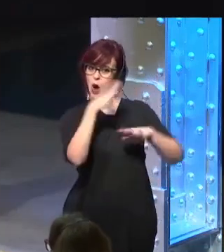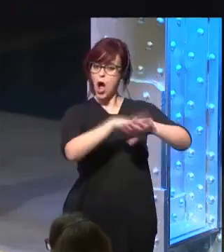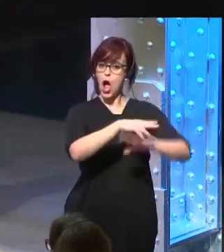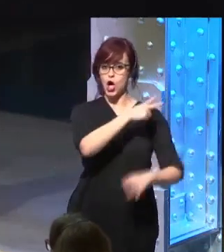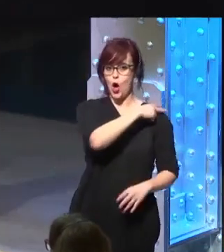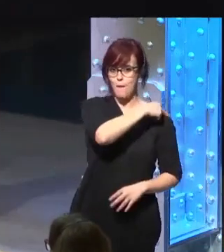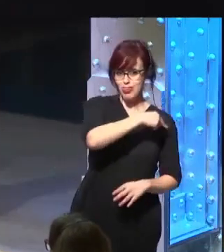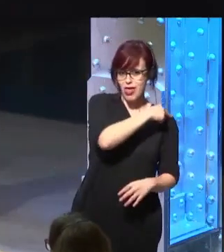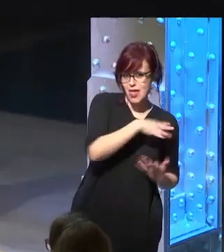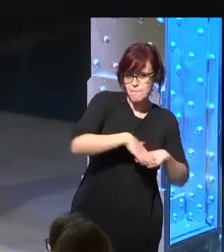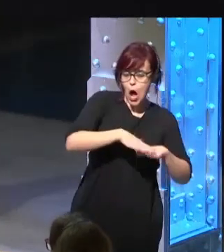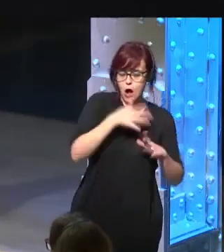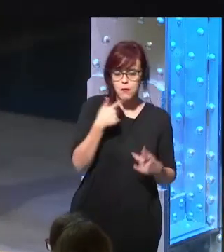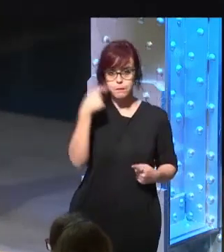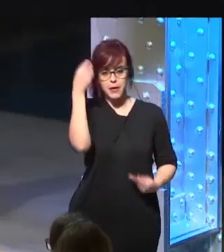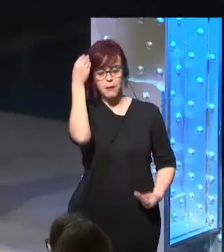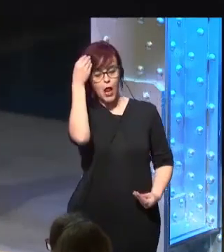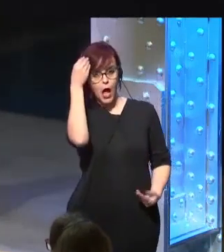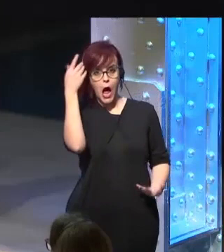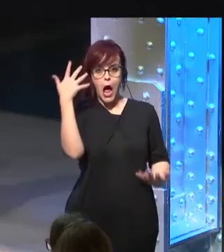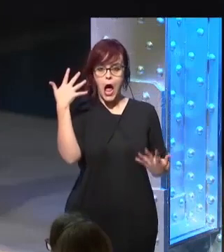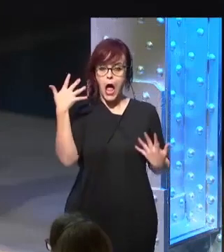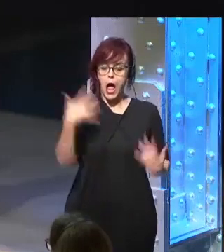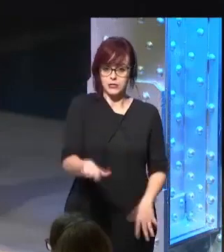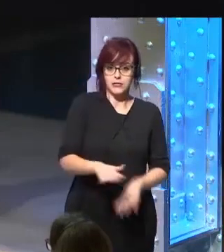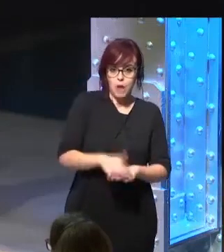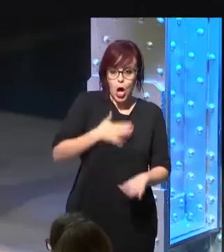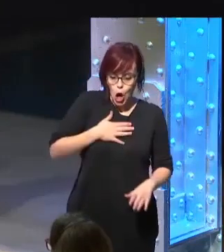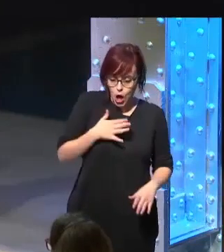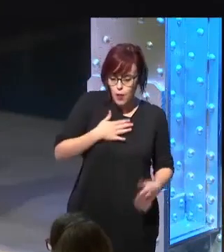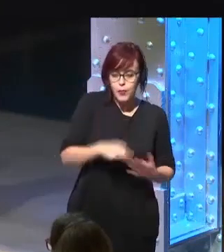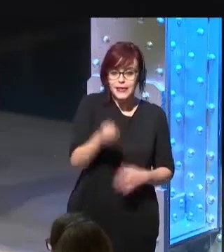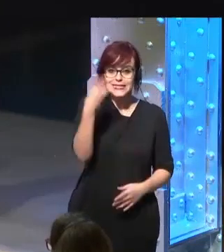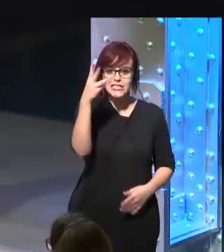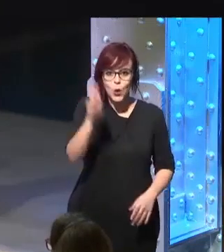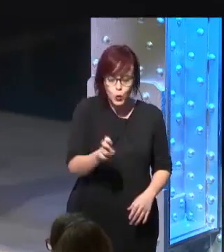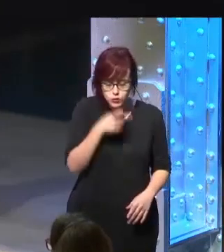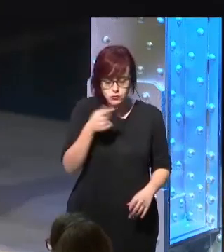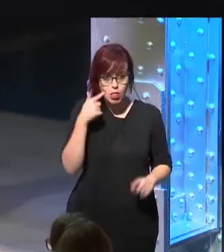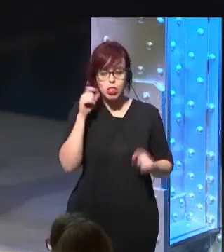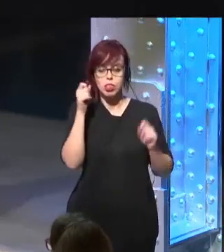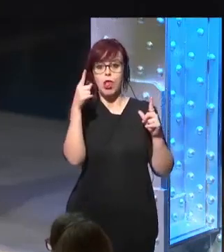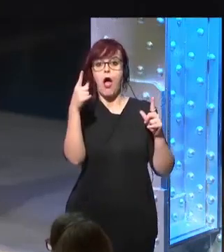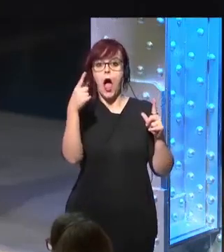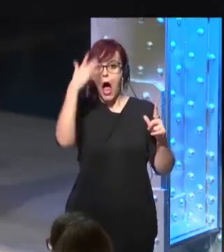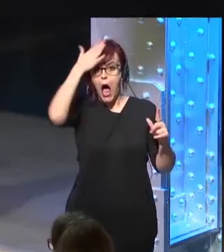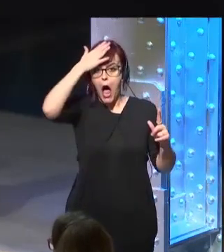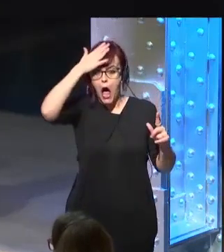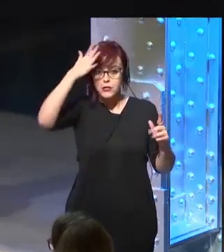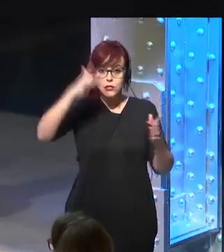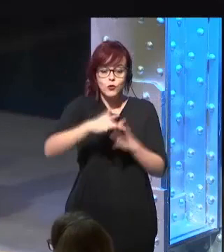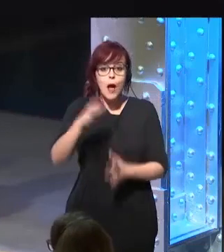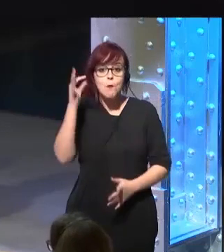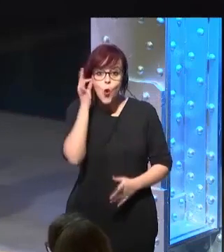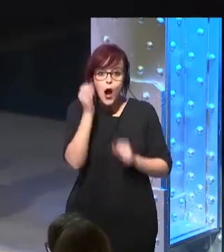del comandante? Ese fue el primer pensamiento. Esto pasó por mi cabeza, yo qué sé, 3 segundos. Y luego de repente dije, Dios mío, es una